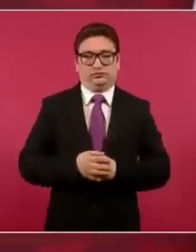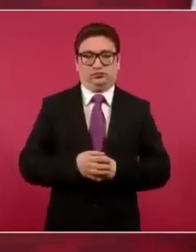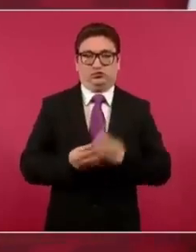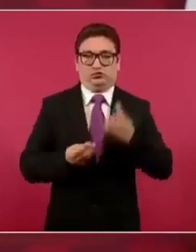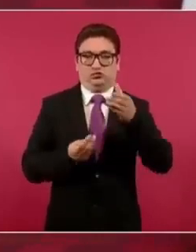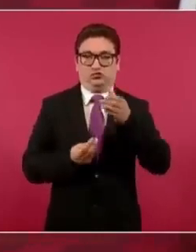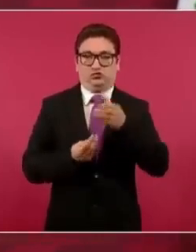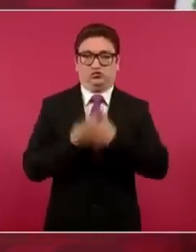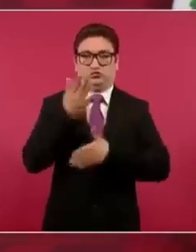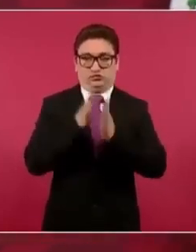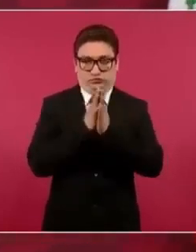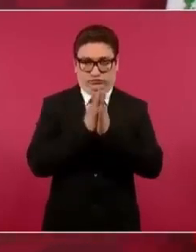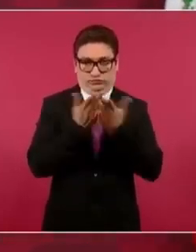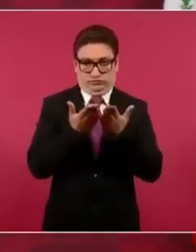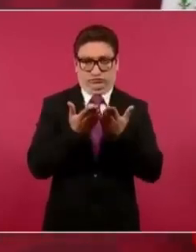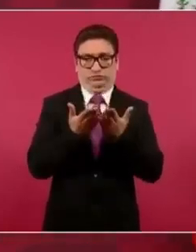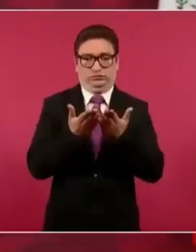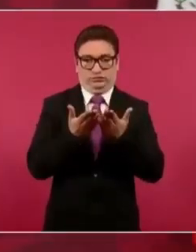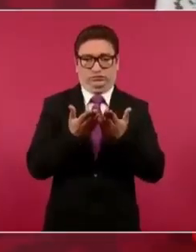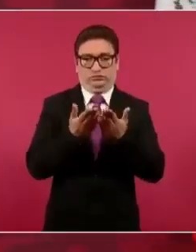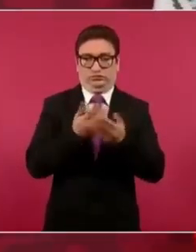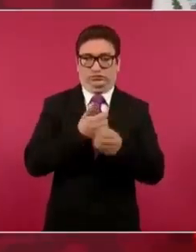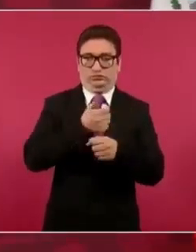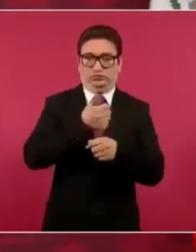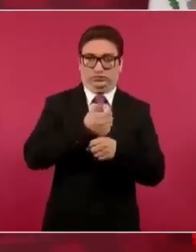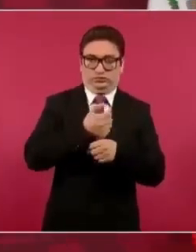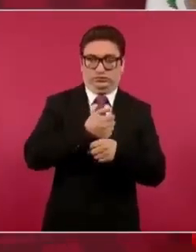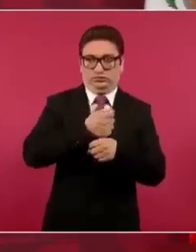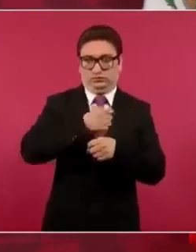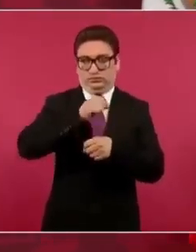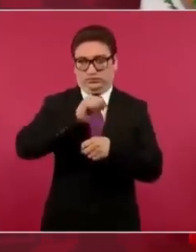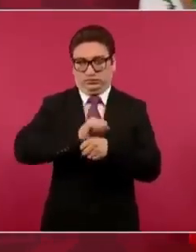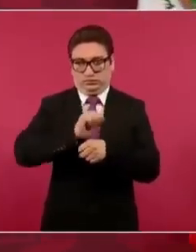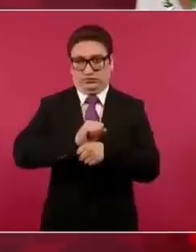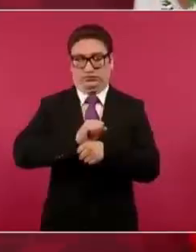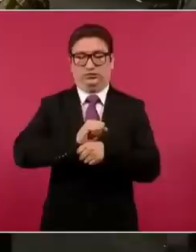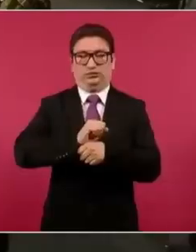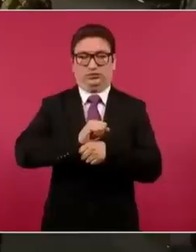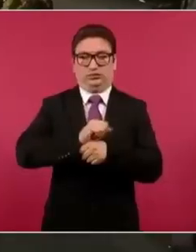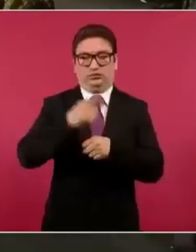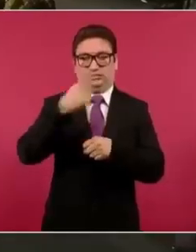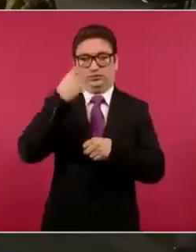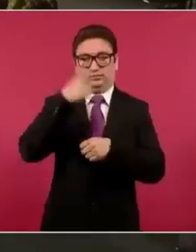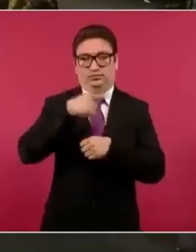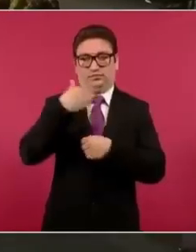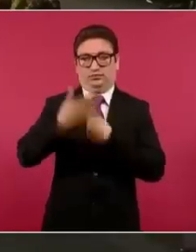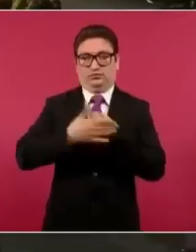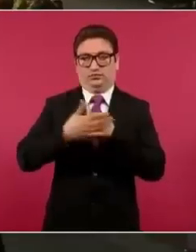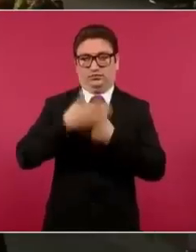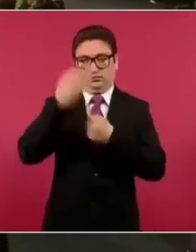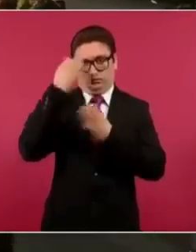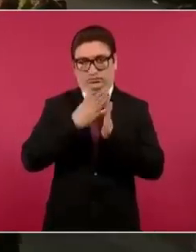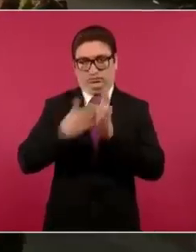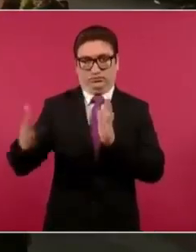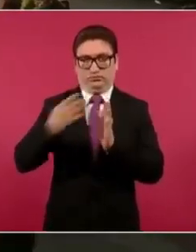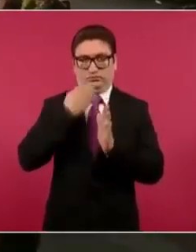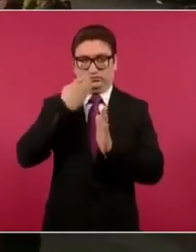nuevos libros de texto de primaria y secundaria para el próximo ciclo escolar.